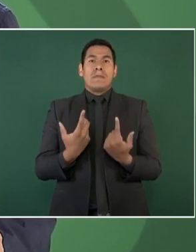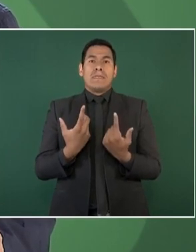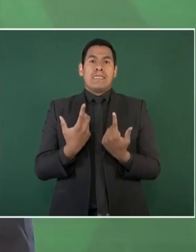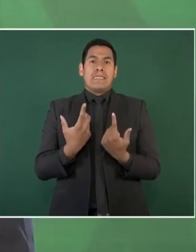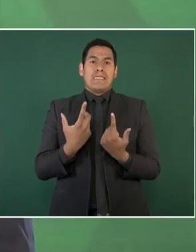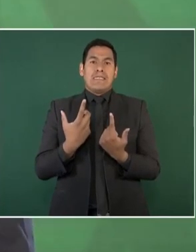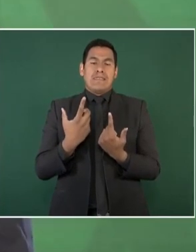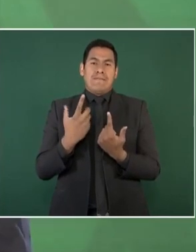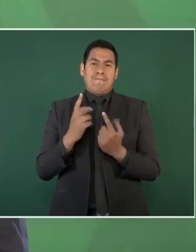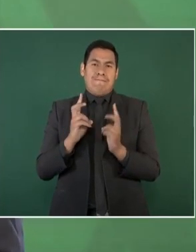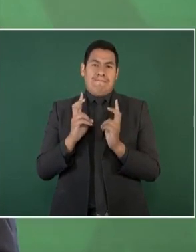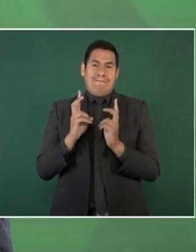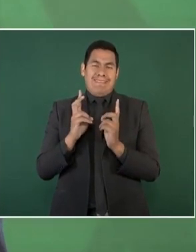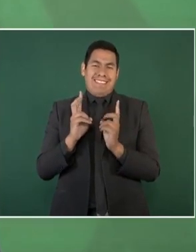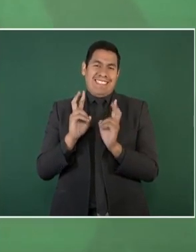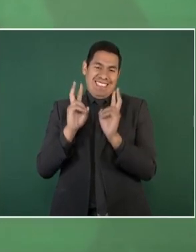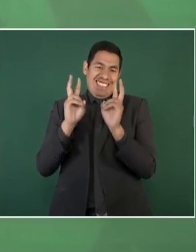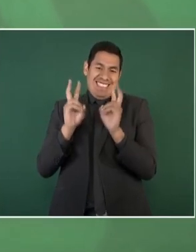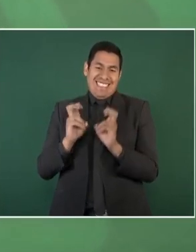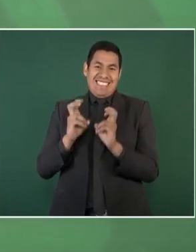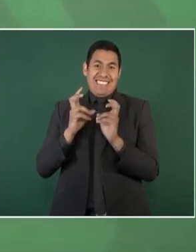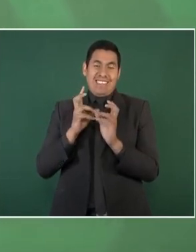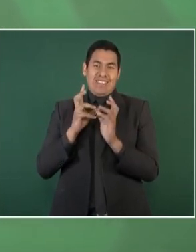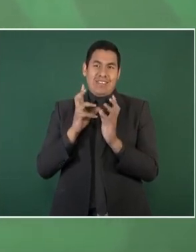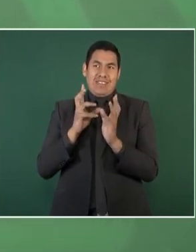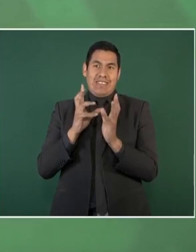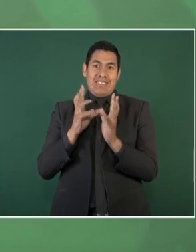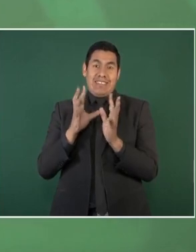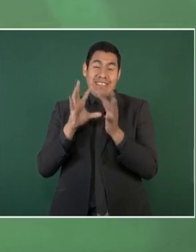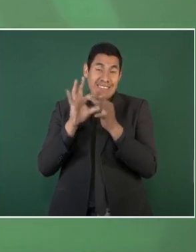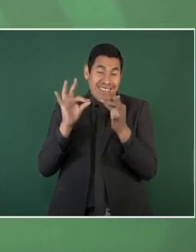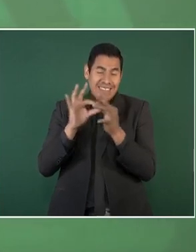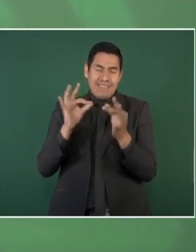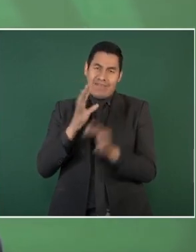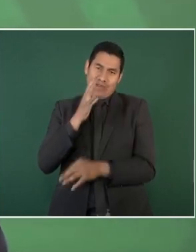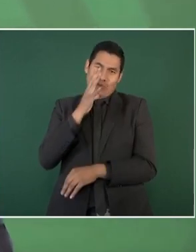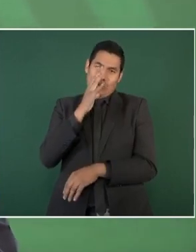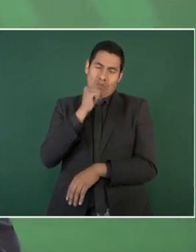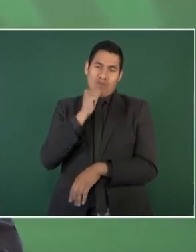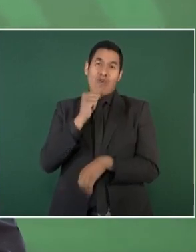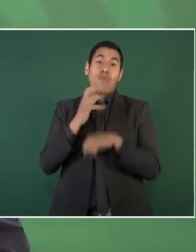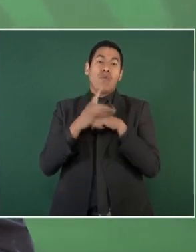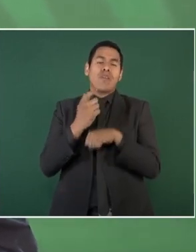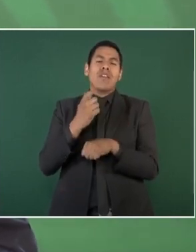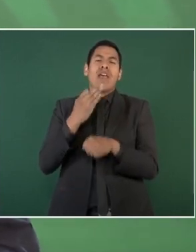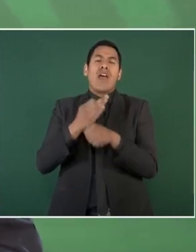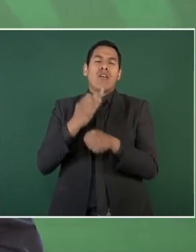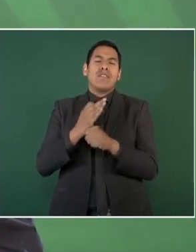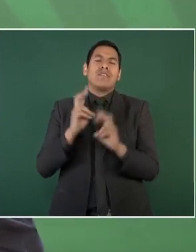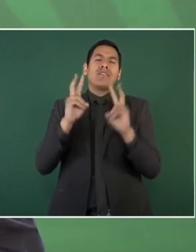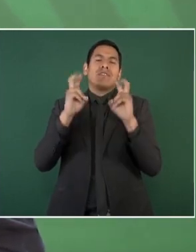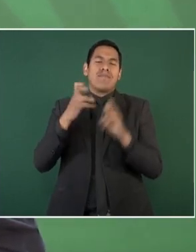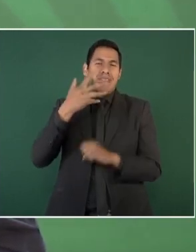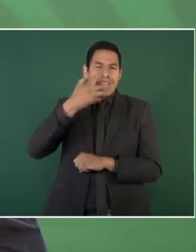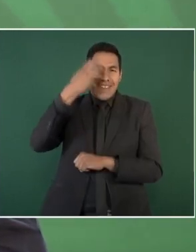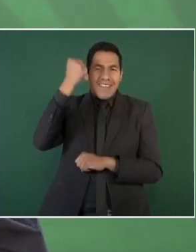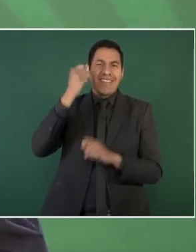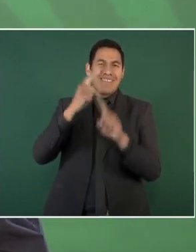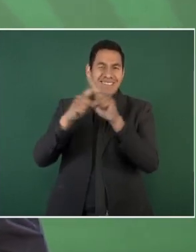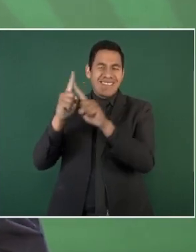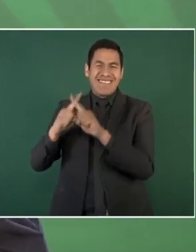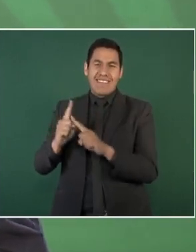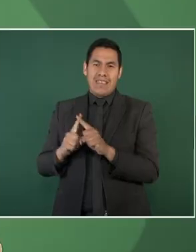hablar de eso por la veda, pero eso ya lo saben.